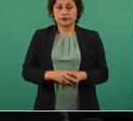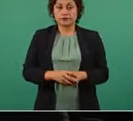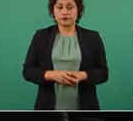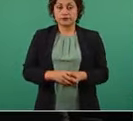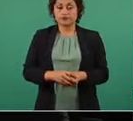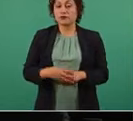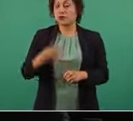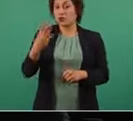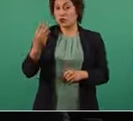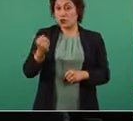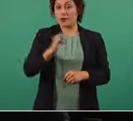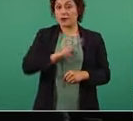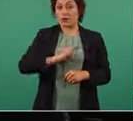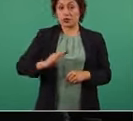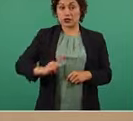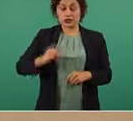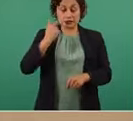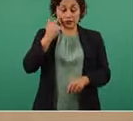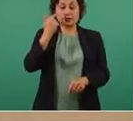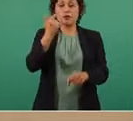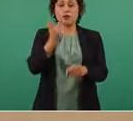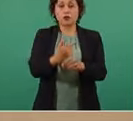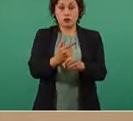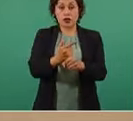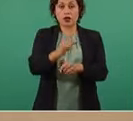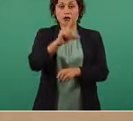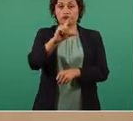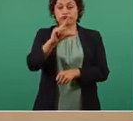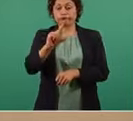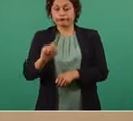9 municipios se observa una disminución de